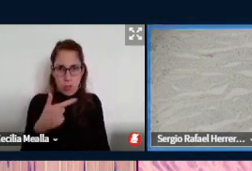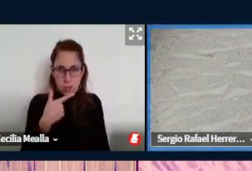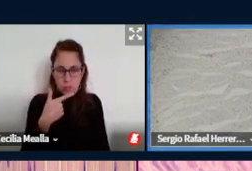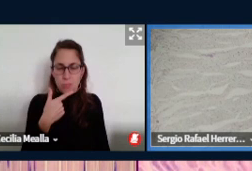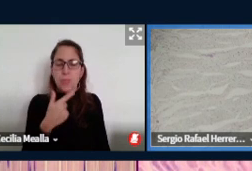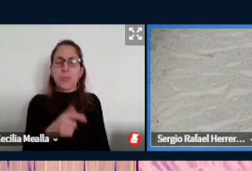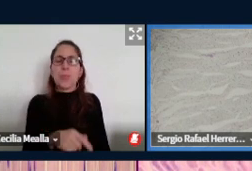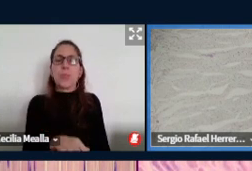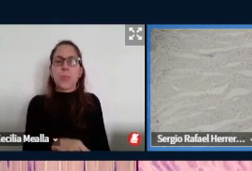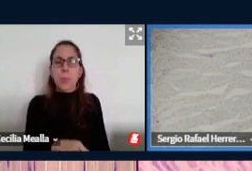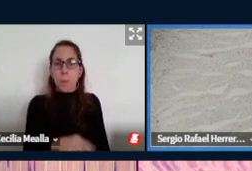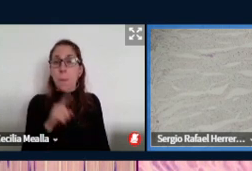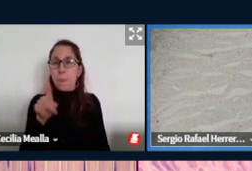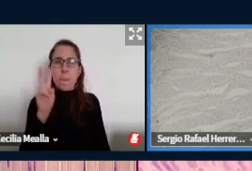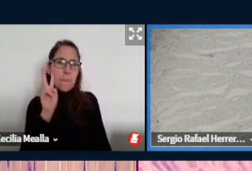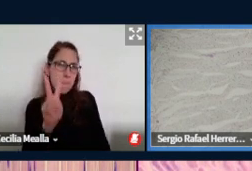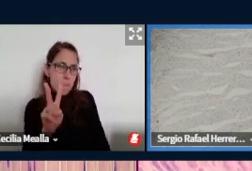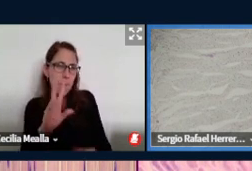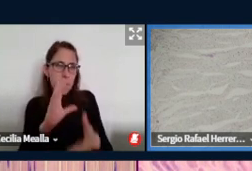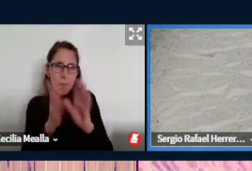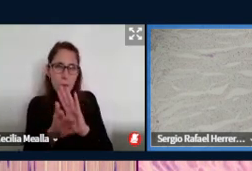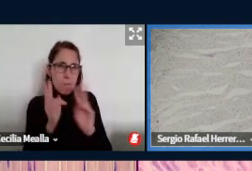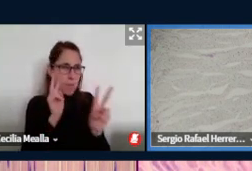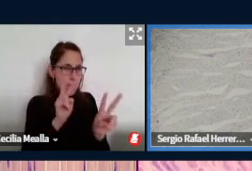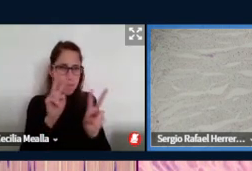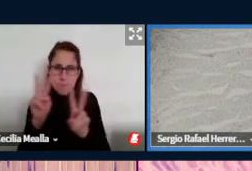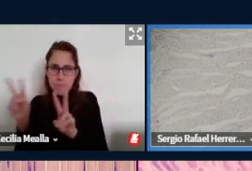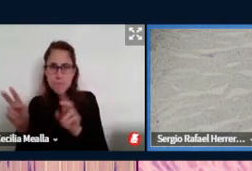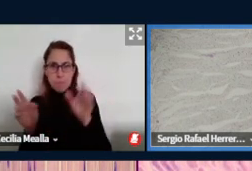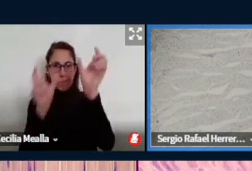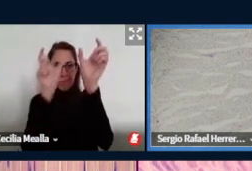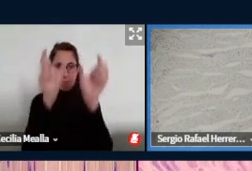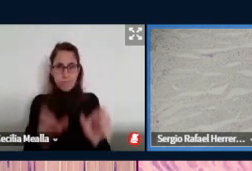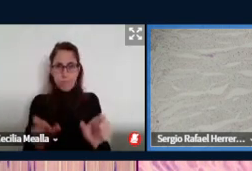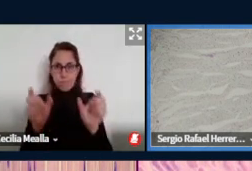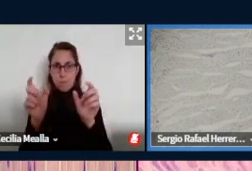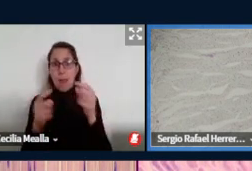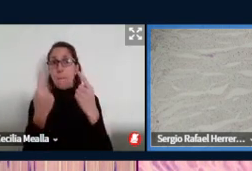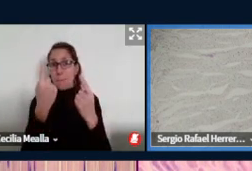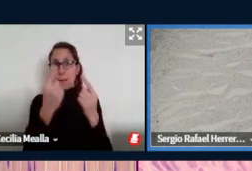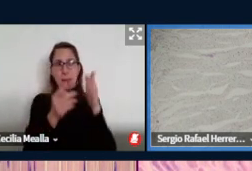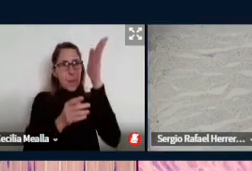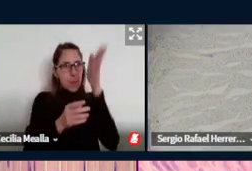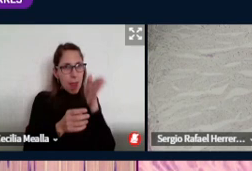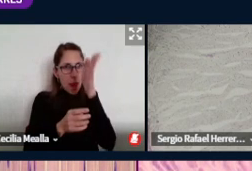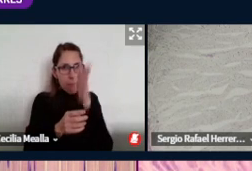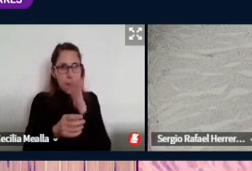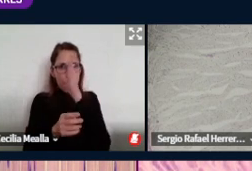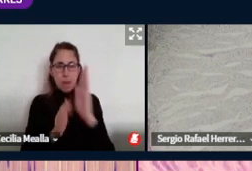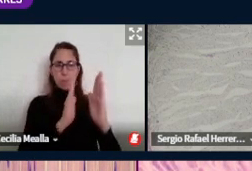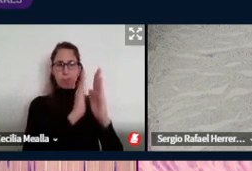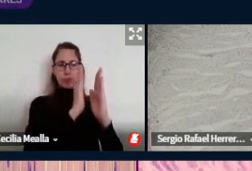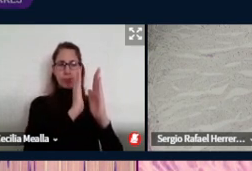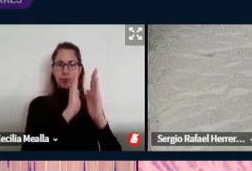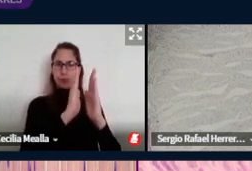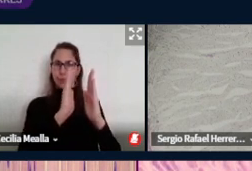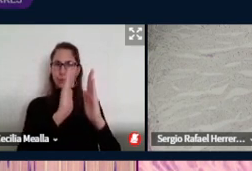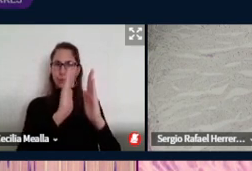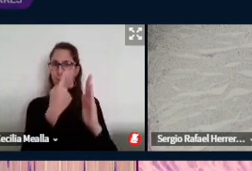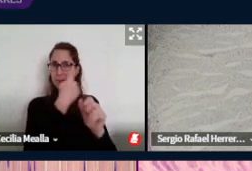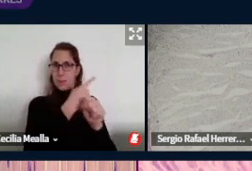están dispuestas de forma paralela, ¿sí? En la primera imagen.